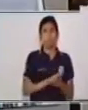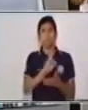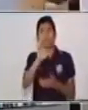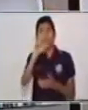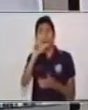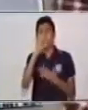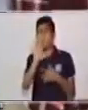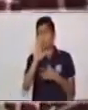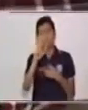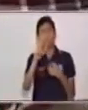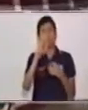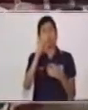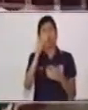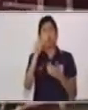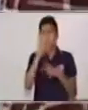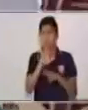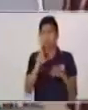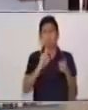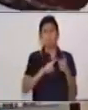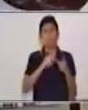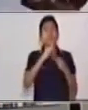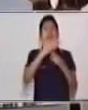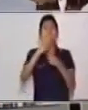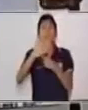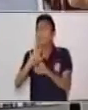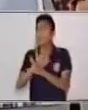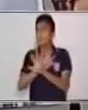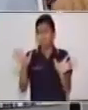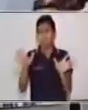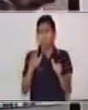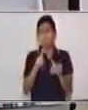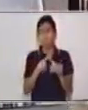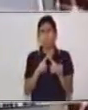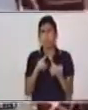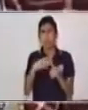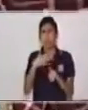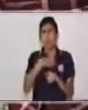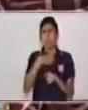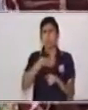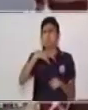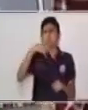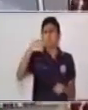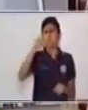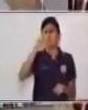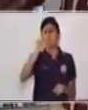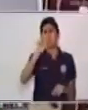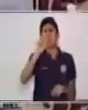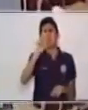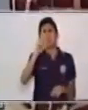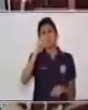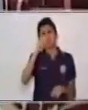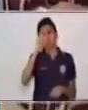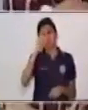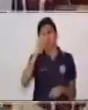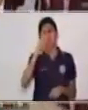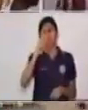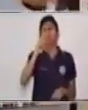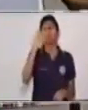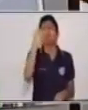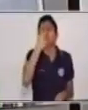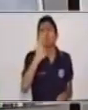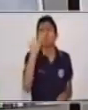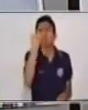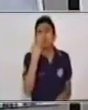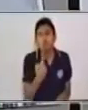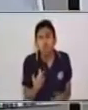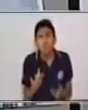Granjero también, reparte también, sus productos no. Ahora nos toca separar. Sus, ¿qué va a ser?